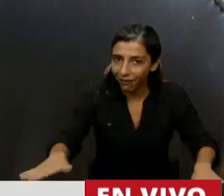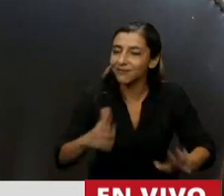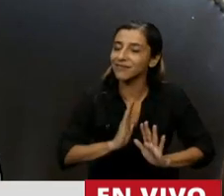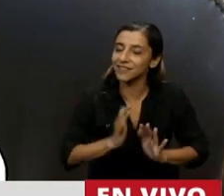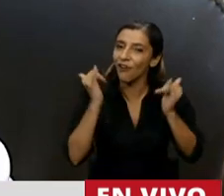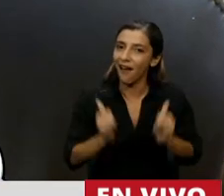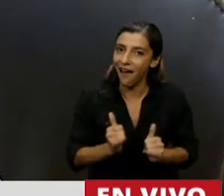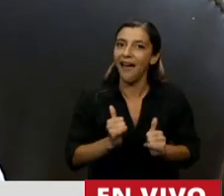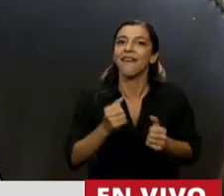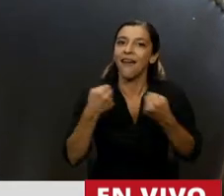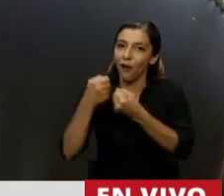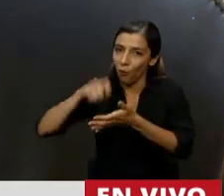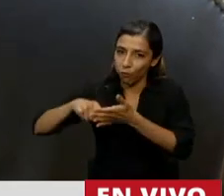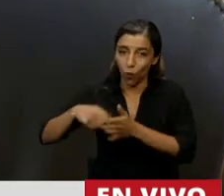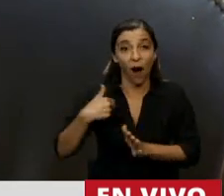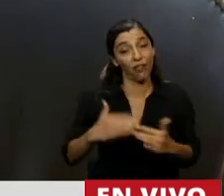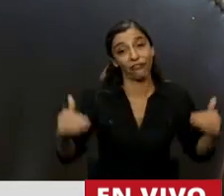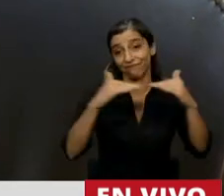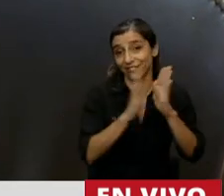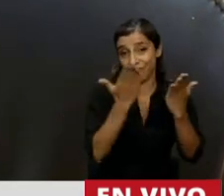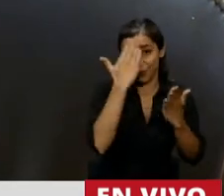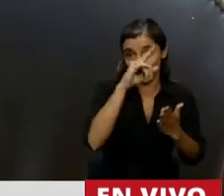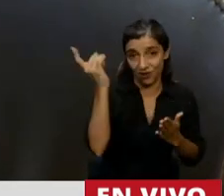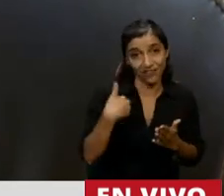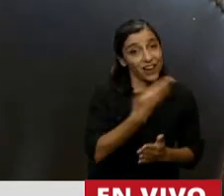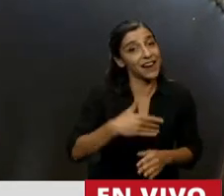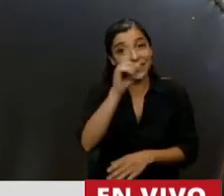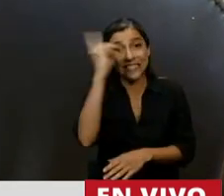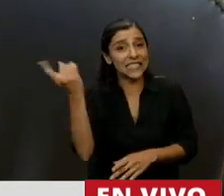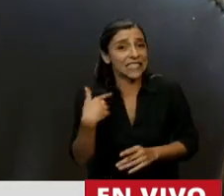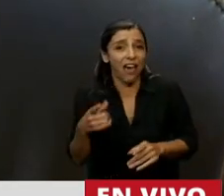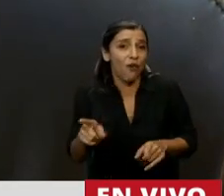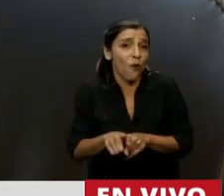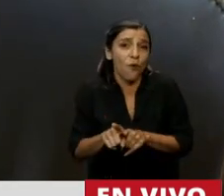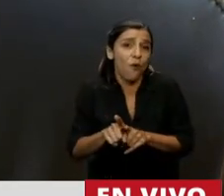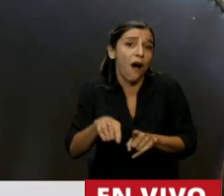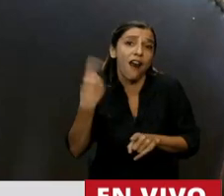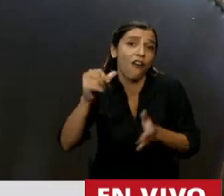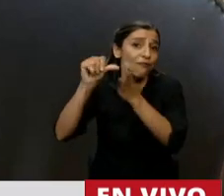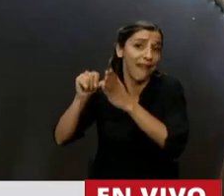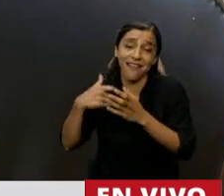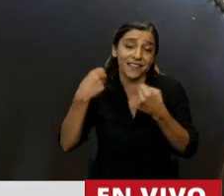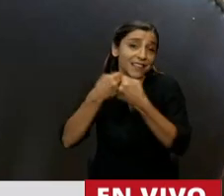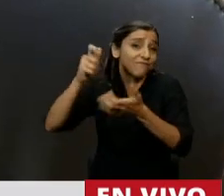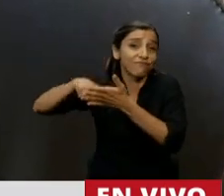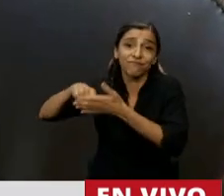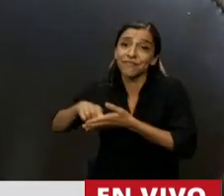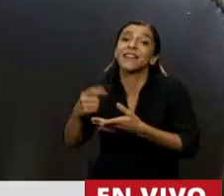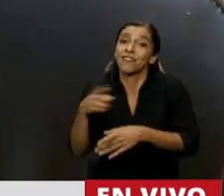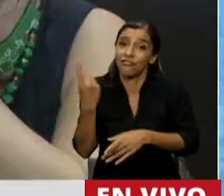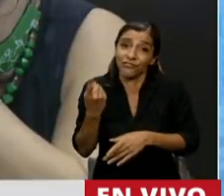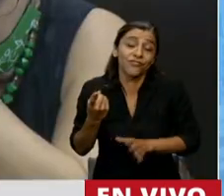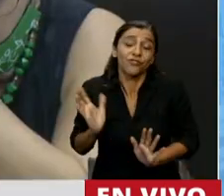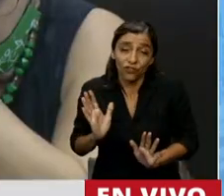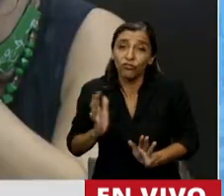y que también como Estado hemos asumido compromisos a través de los pactos internacionales en adoptar todas las medidas que